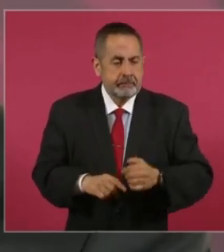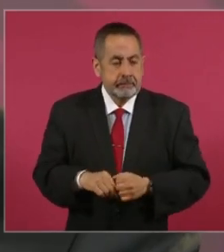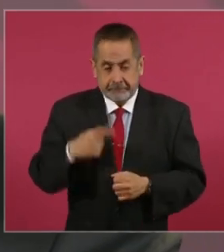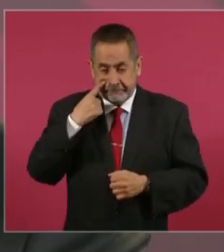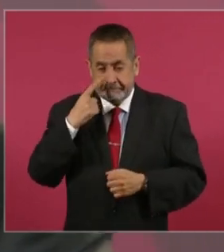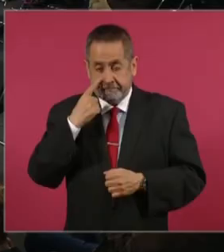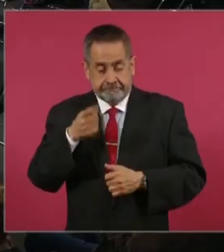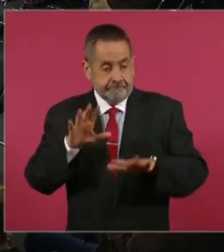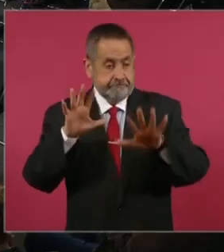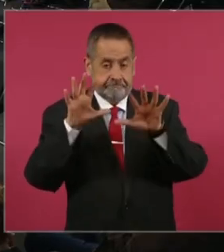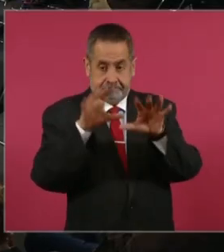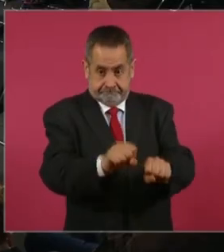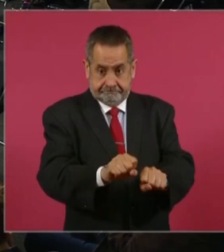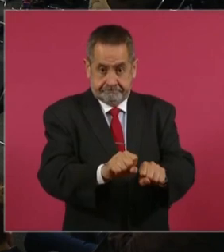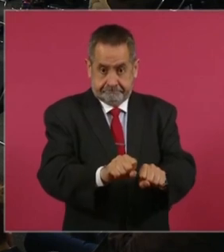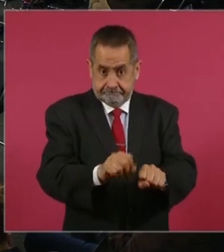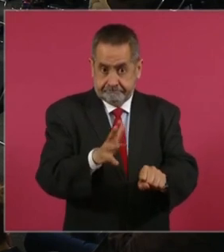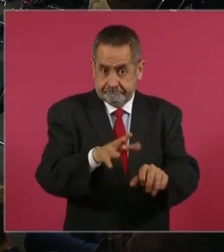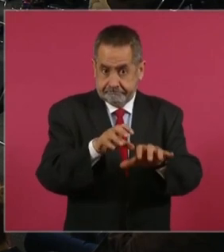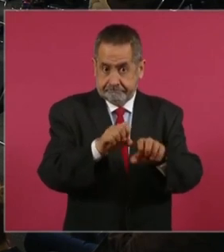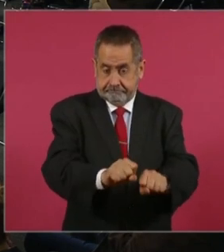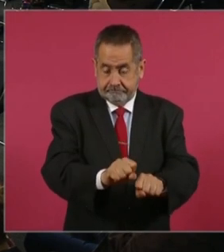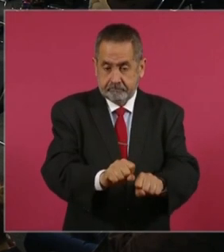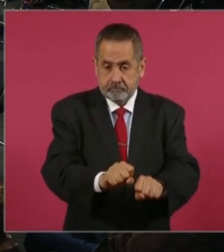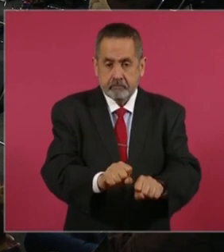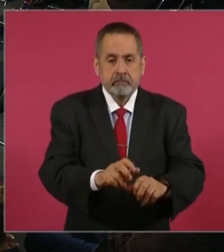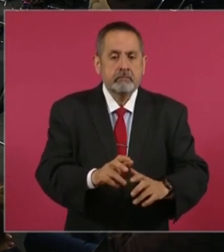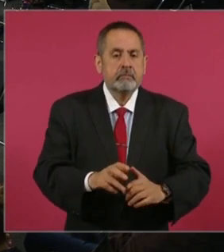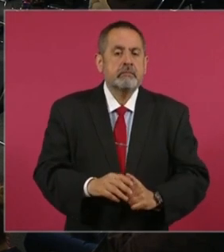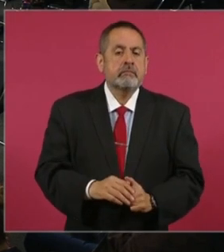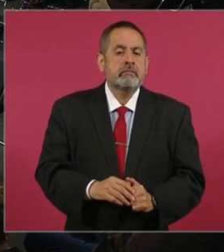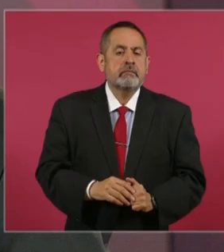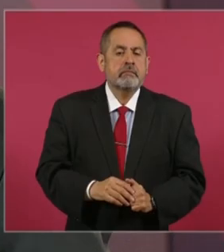detiene y